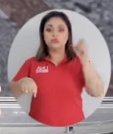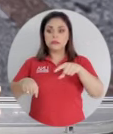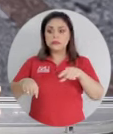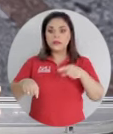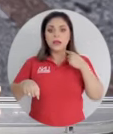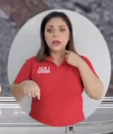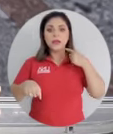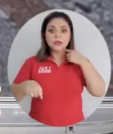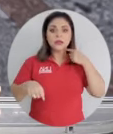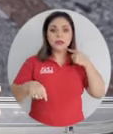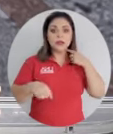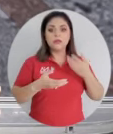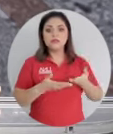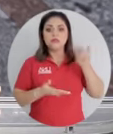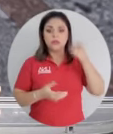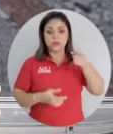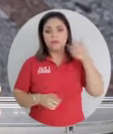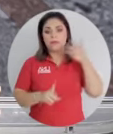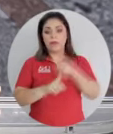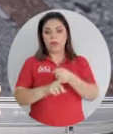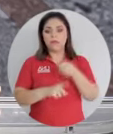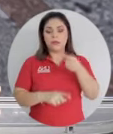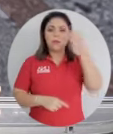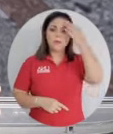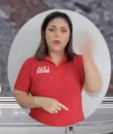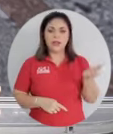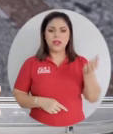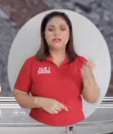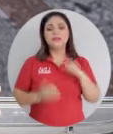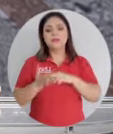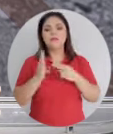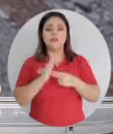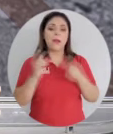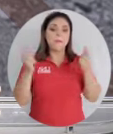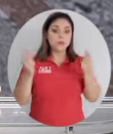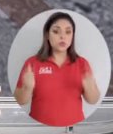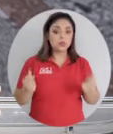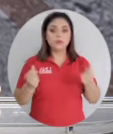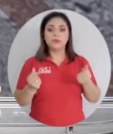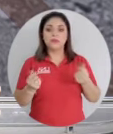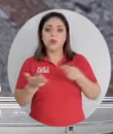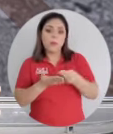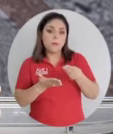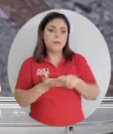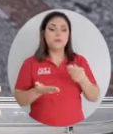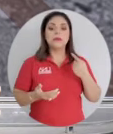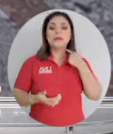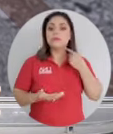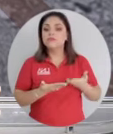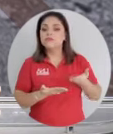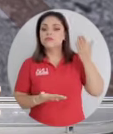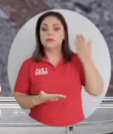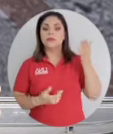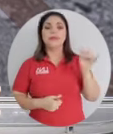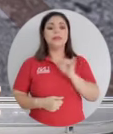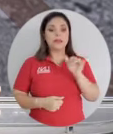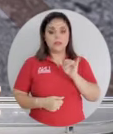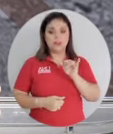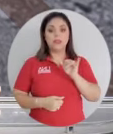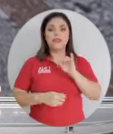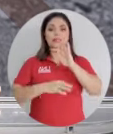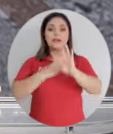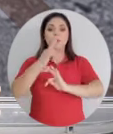pagando mucho más de lo que habíamos pagado. Eso ha impactado dos cosas: la inflación y el tipo de cambio, ¿verdad? Tanto a nivel internacional y